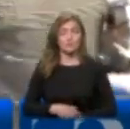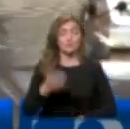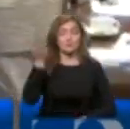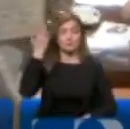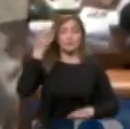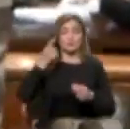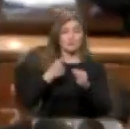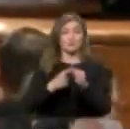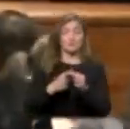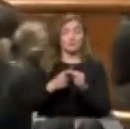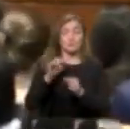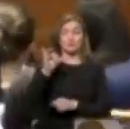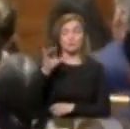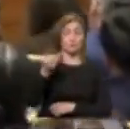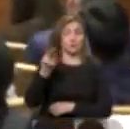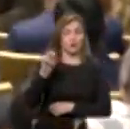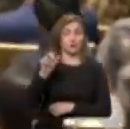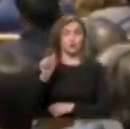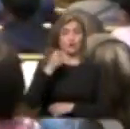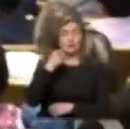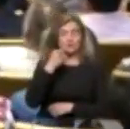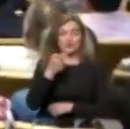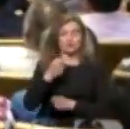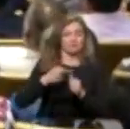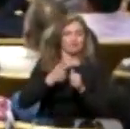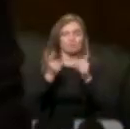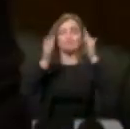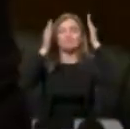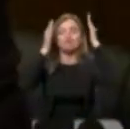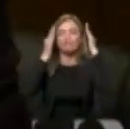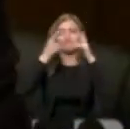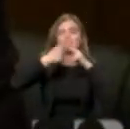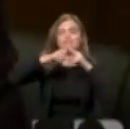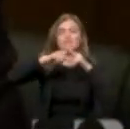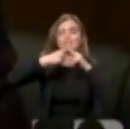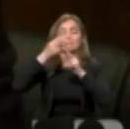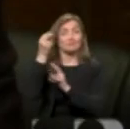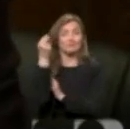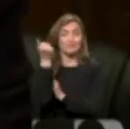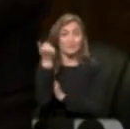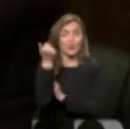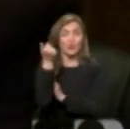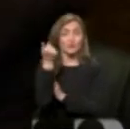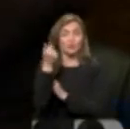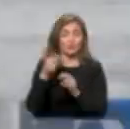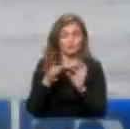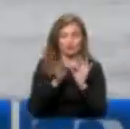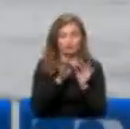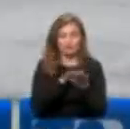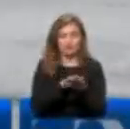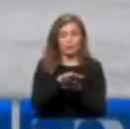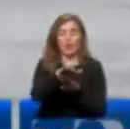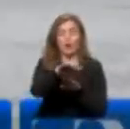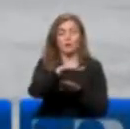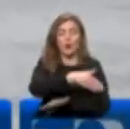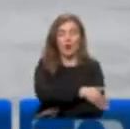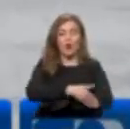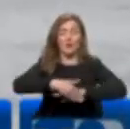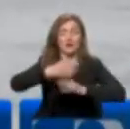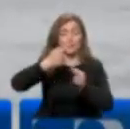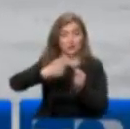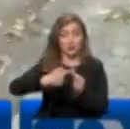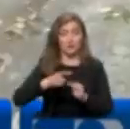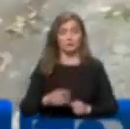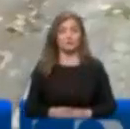El alcalde de Quito, Jorge Yunda, ha manifestado que una de sus prioridades es empezar de inmediato con la repavimentación de las calles de la